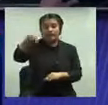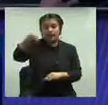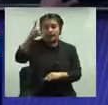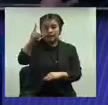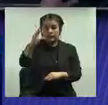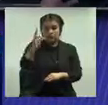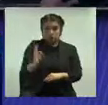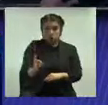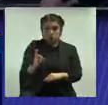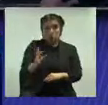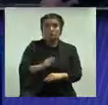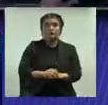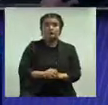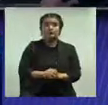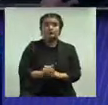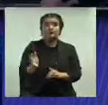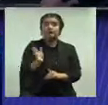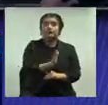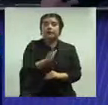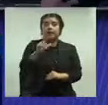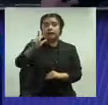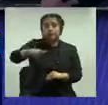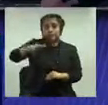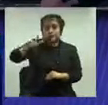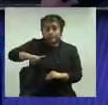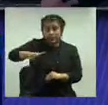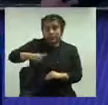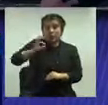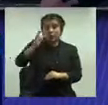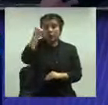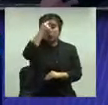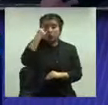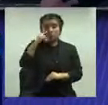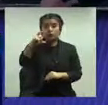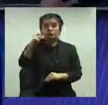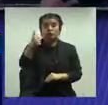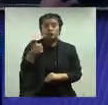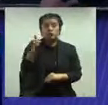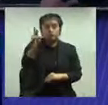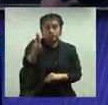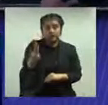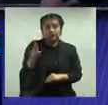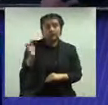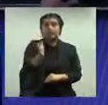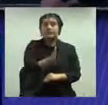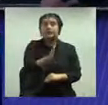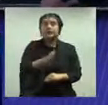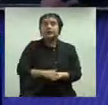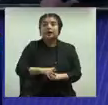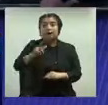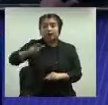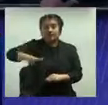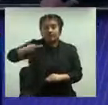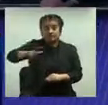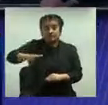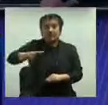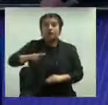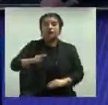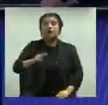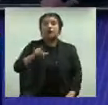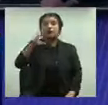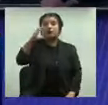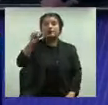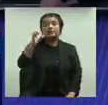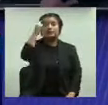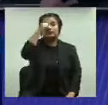Ismael Ajín Pérez. Licenciado Oscar Enoch Ruiz Varías. Licenciado